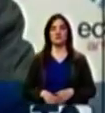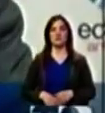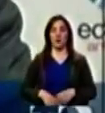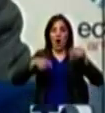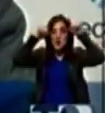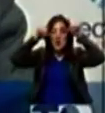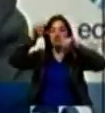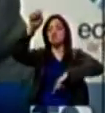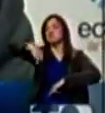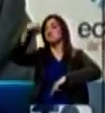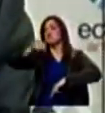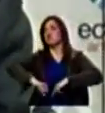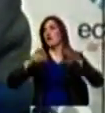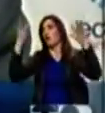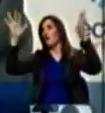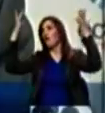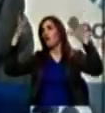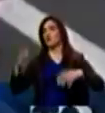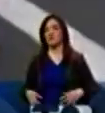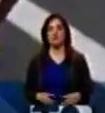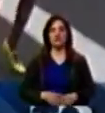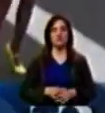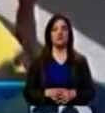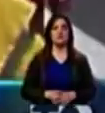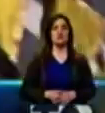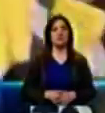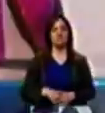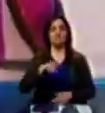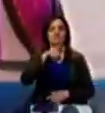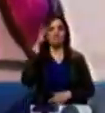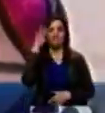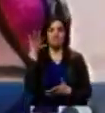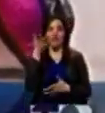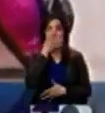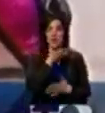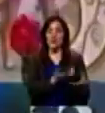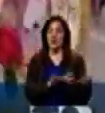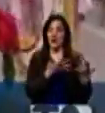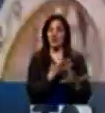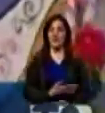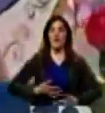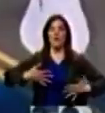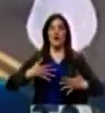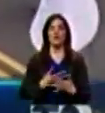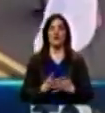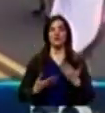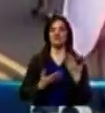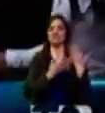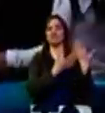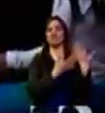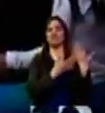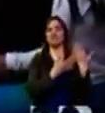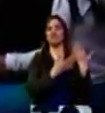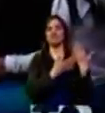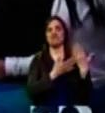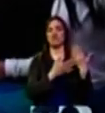supuesto que sí vamos a ir a los toros. Ya lo sabe, la tierrita linda le espera para disfrutar de grandiosos eventos en